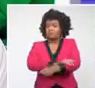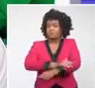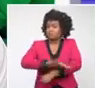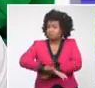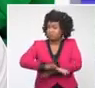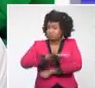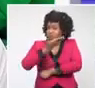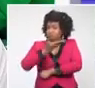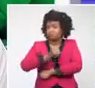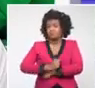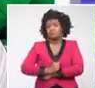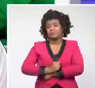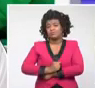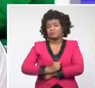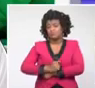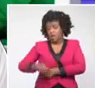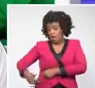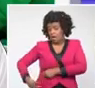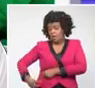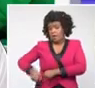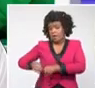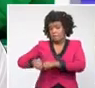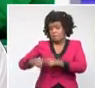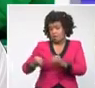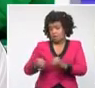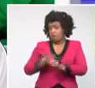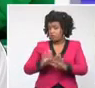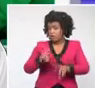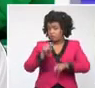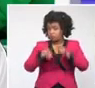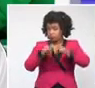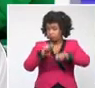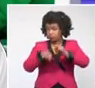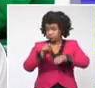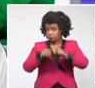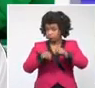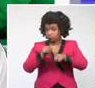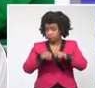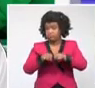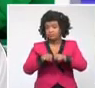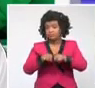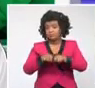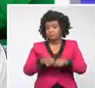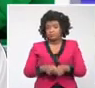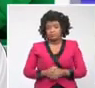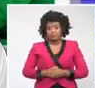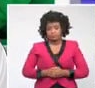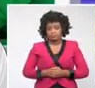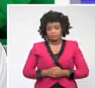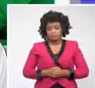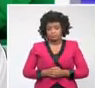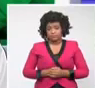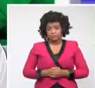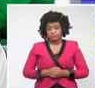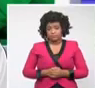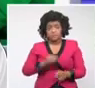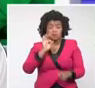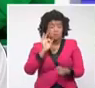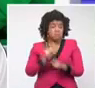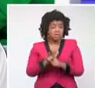una fractura de cadera de la cual estaba operada, que inicialmente estaba